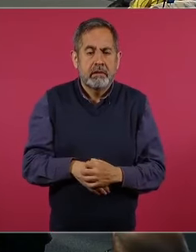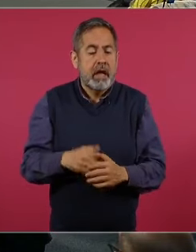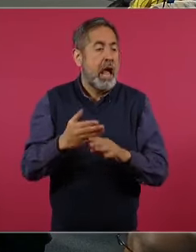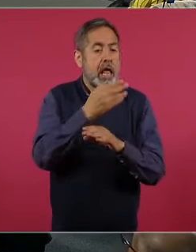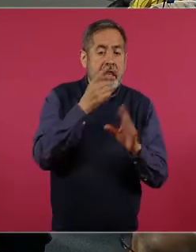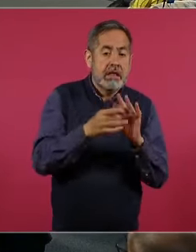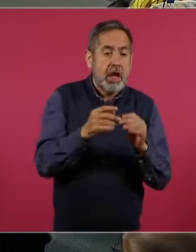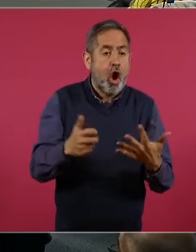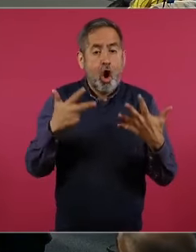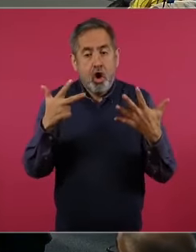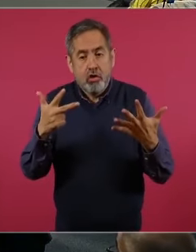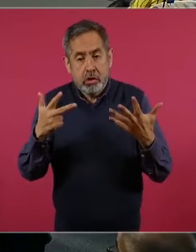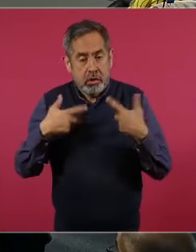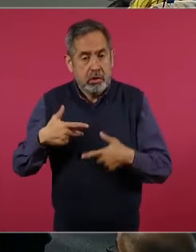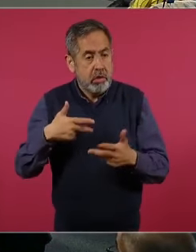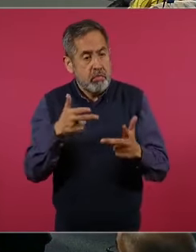de 8,